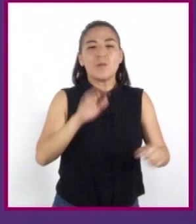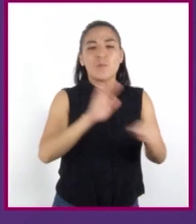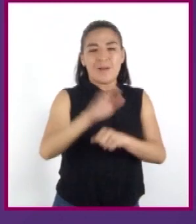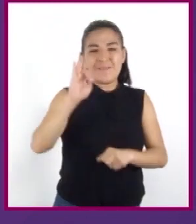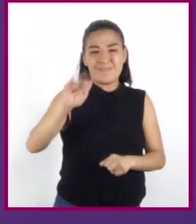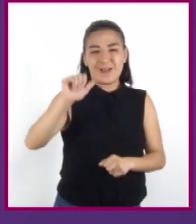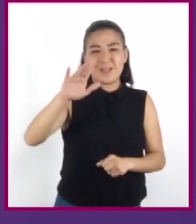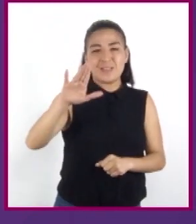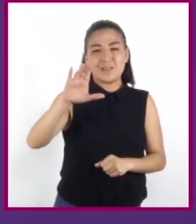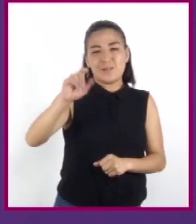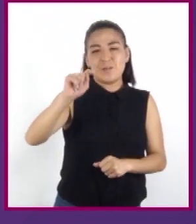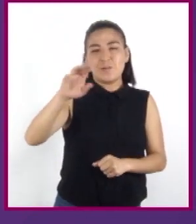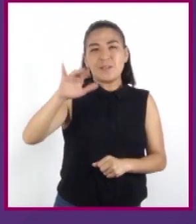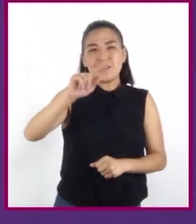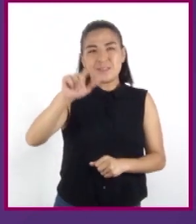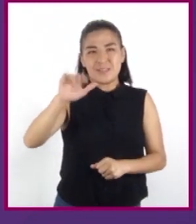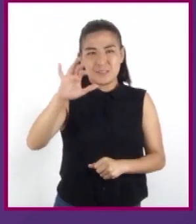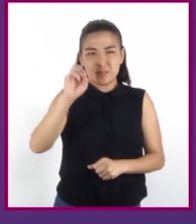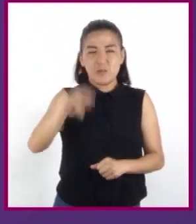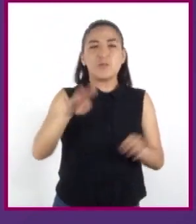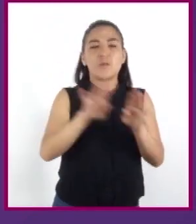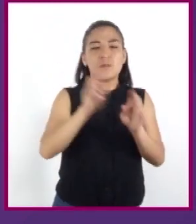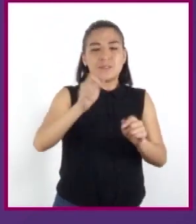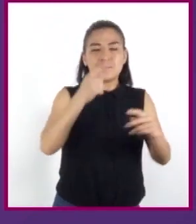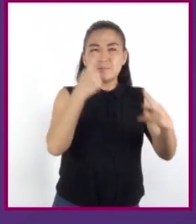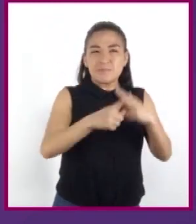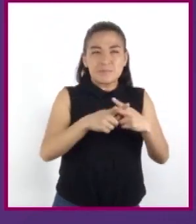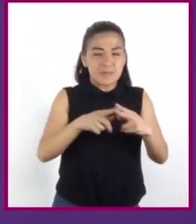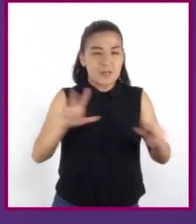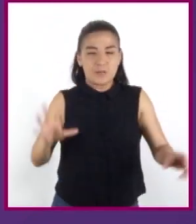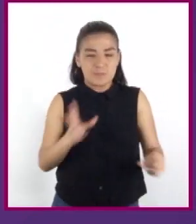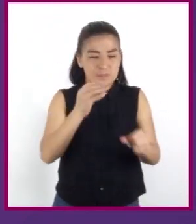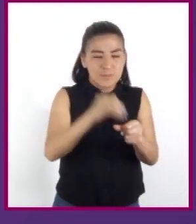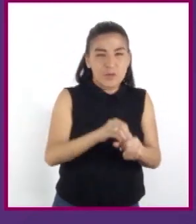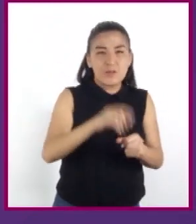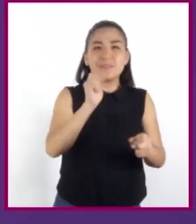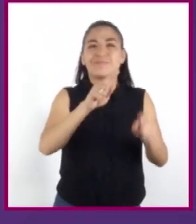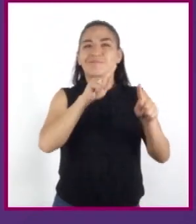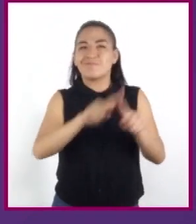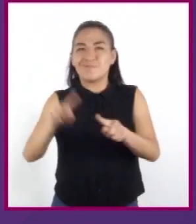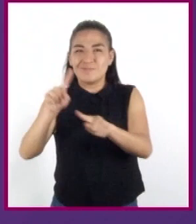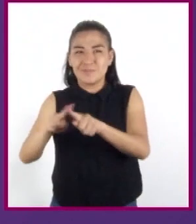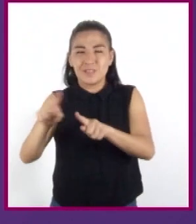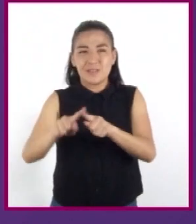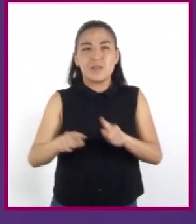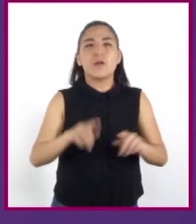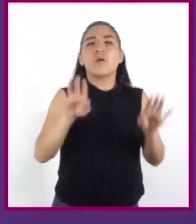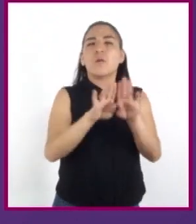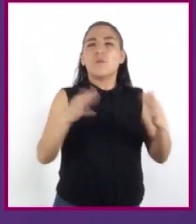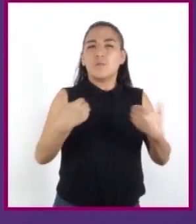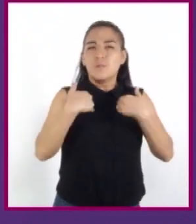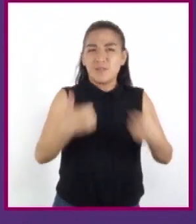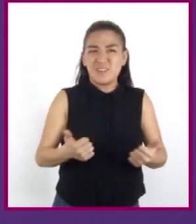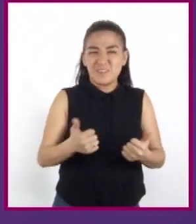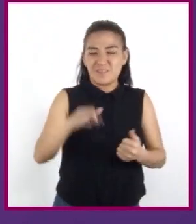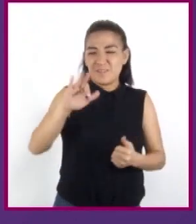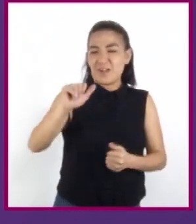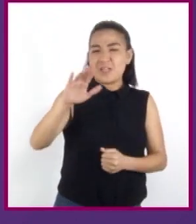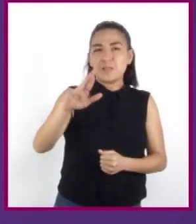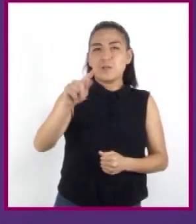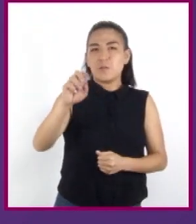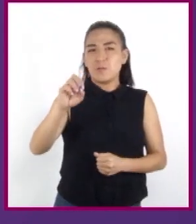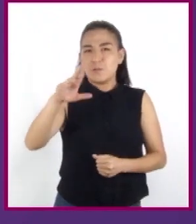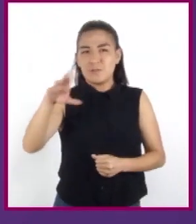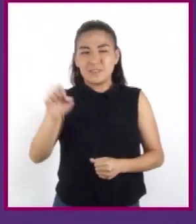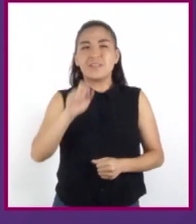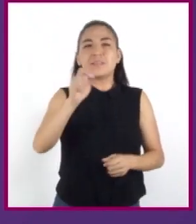factorización es la descomposición de un elemento matemático en diferentes factores, entendiendo por factores como las